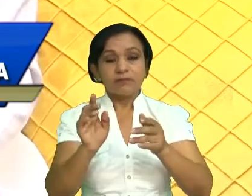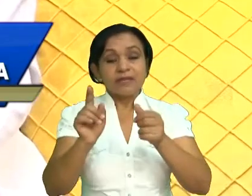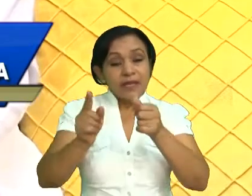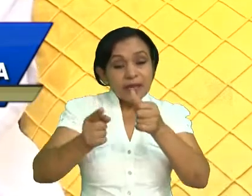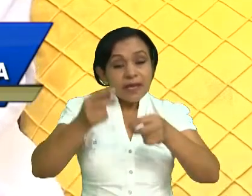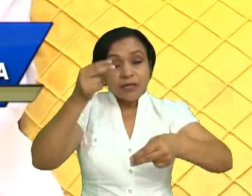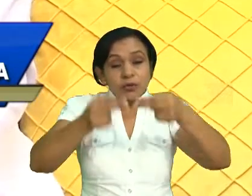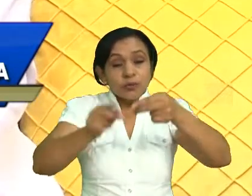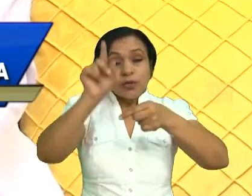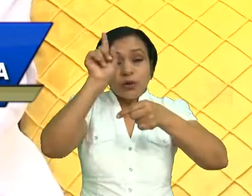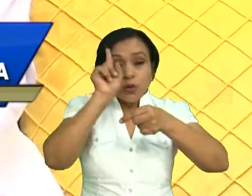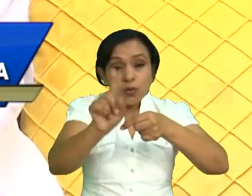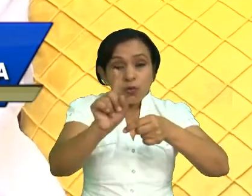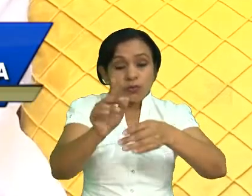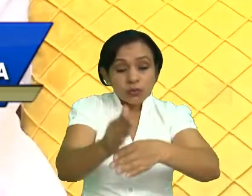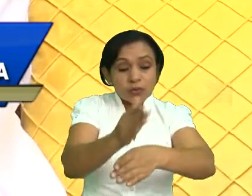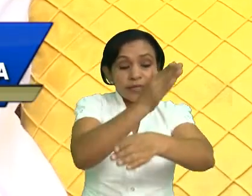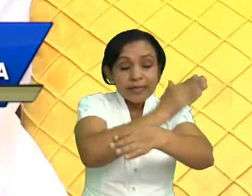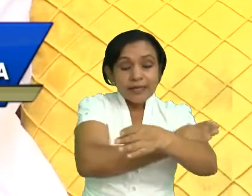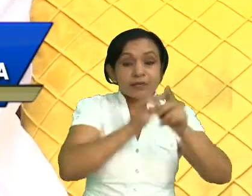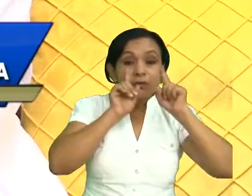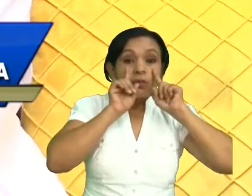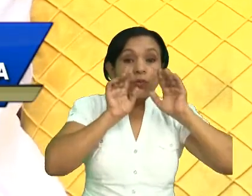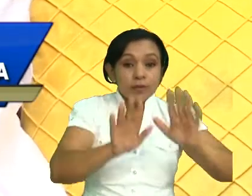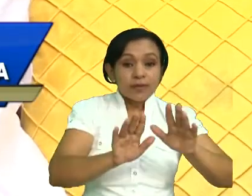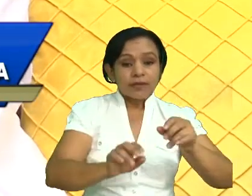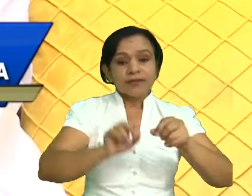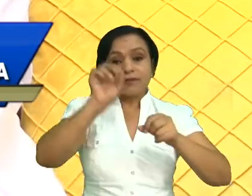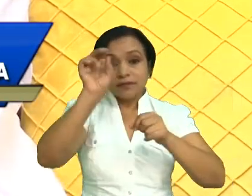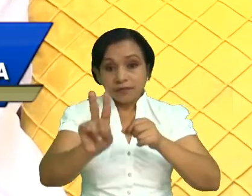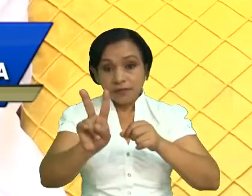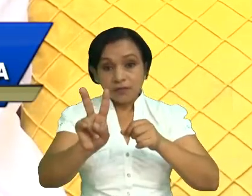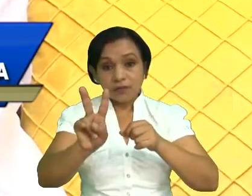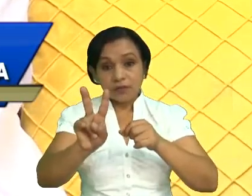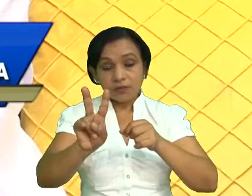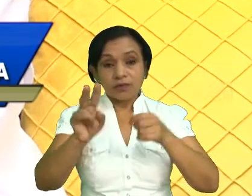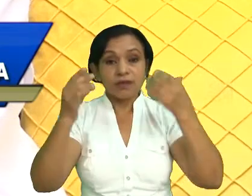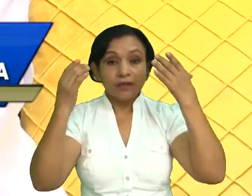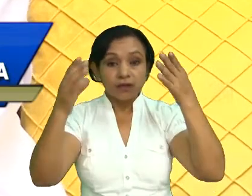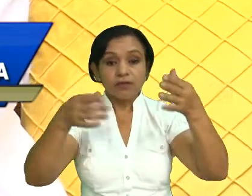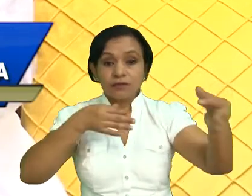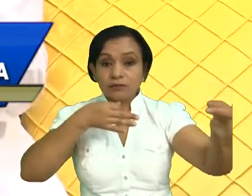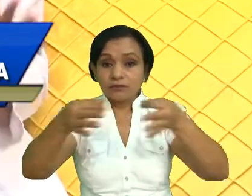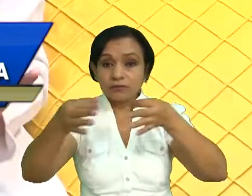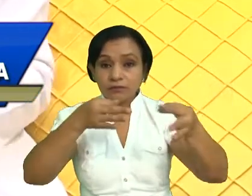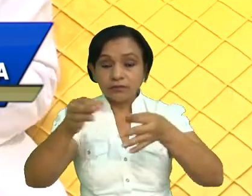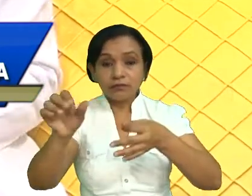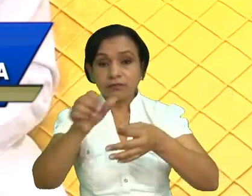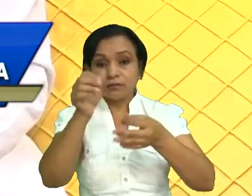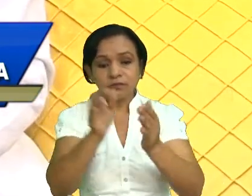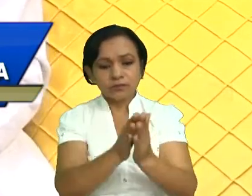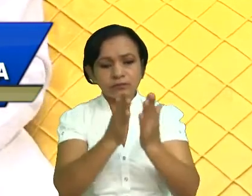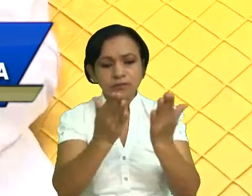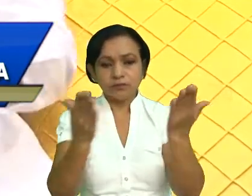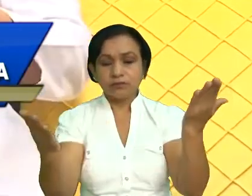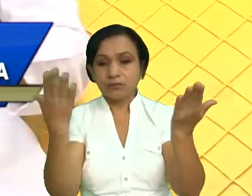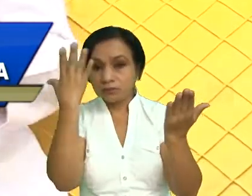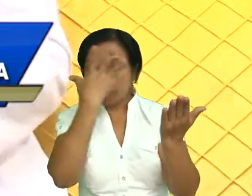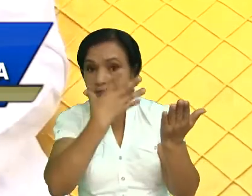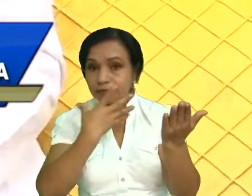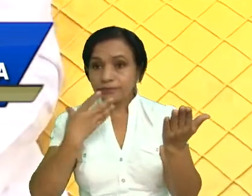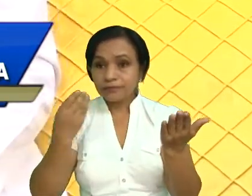contención. Segunda medida que yo debo tomar, hay recomendaciones ya establecidas y hay unos brochures muy lindos que se